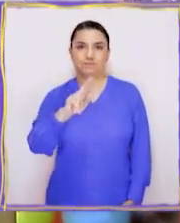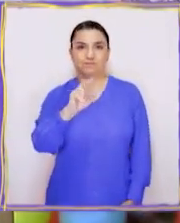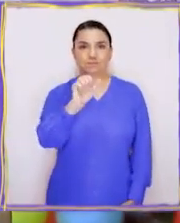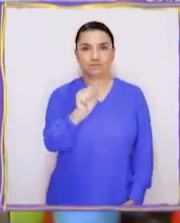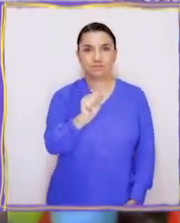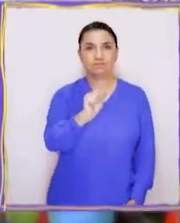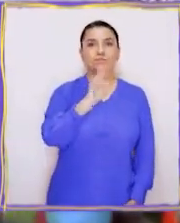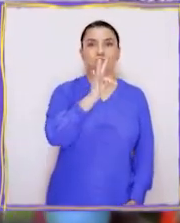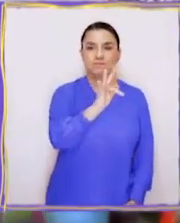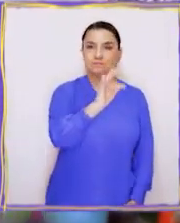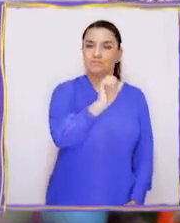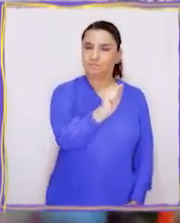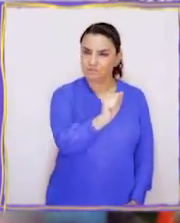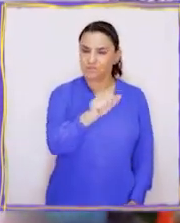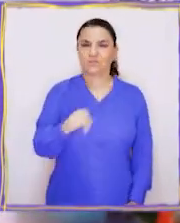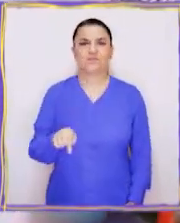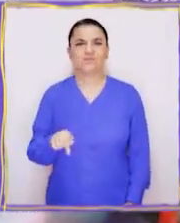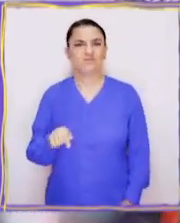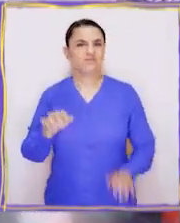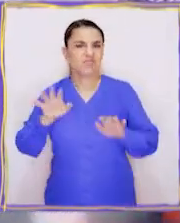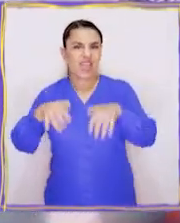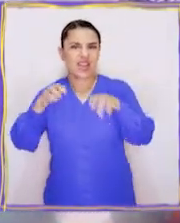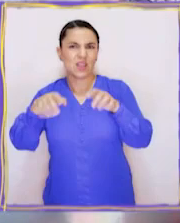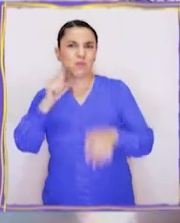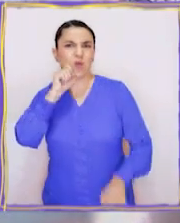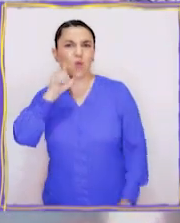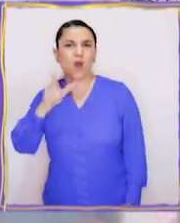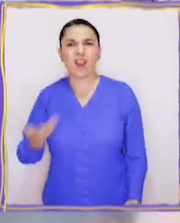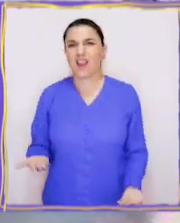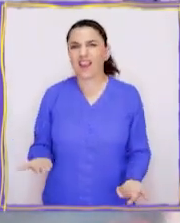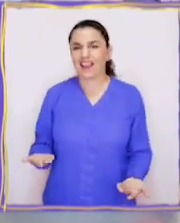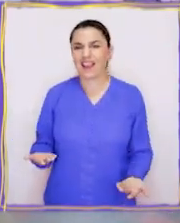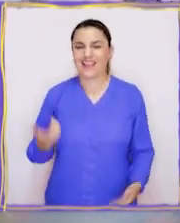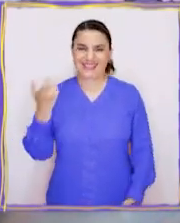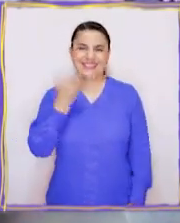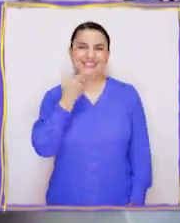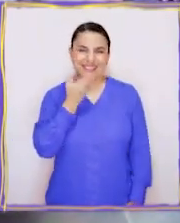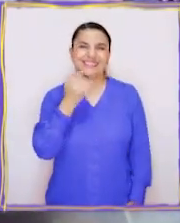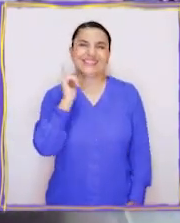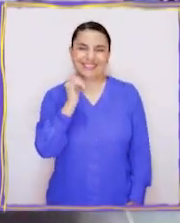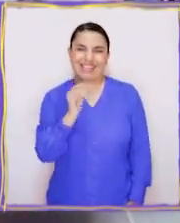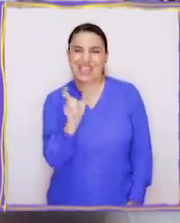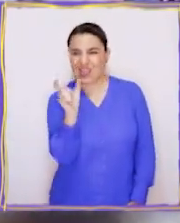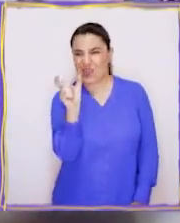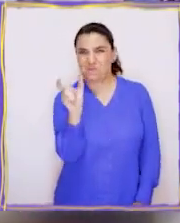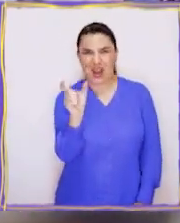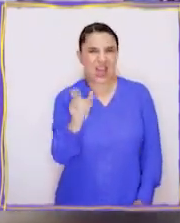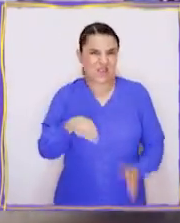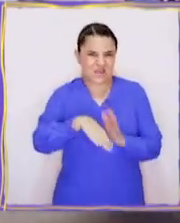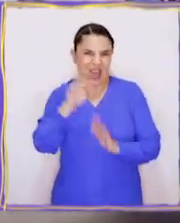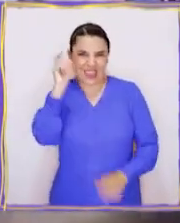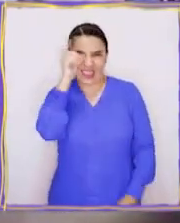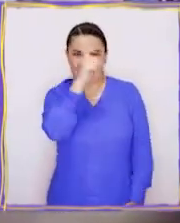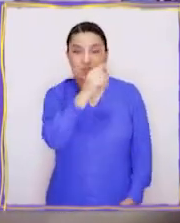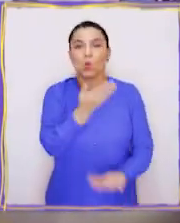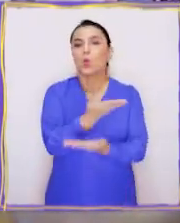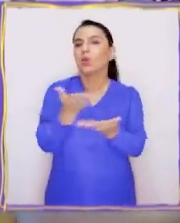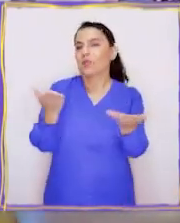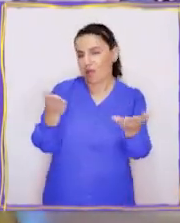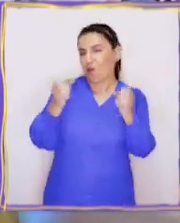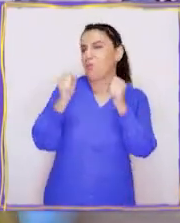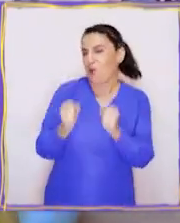I-D-A-A. ¿Qué animal es Gertrudis? Sí, está un poco más difícil, pero